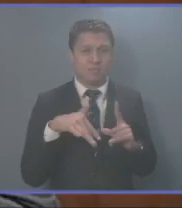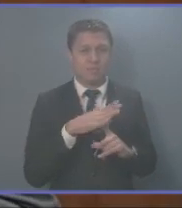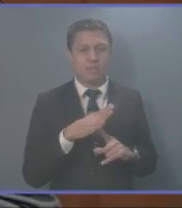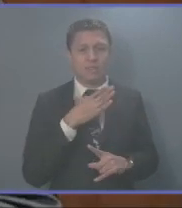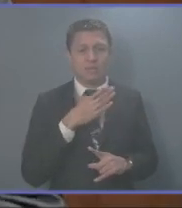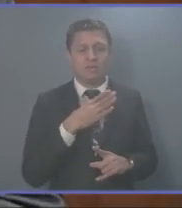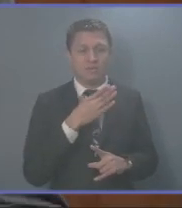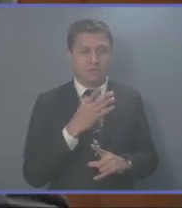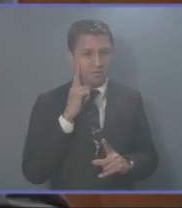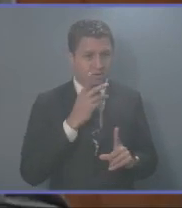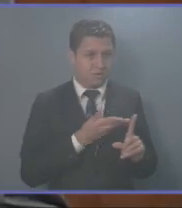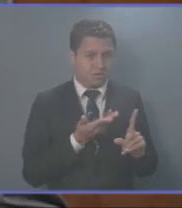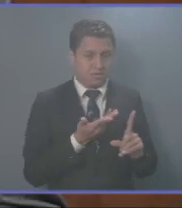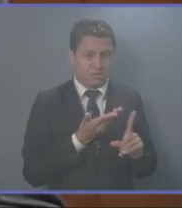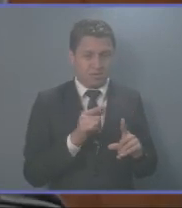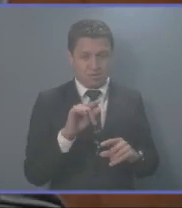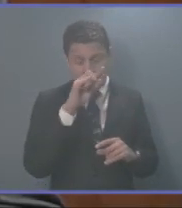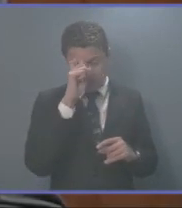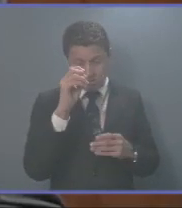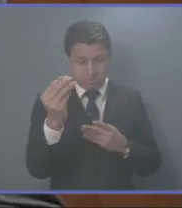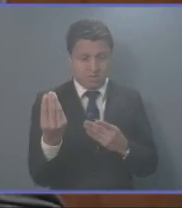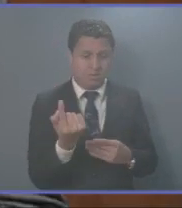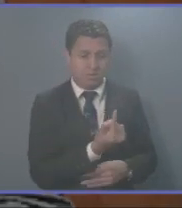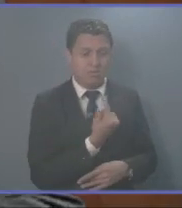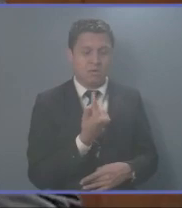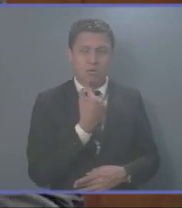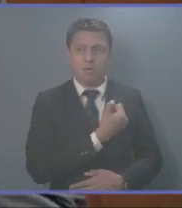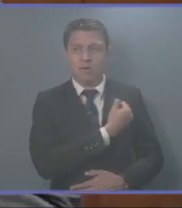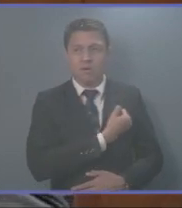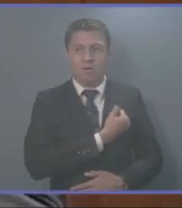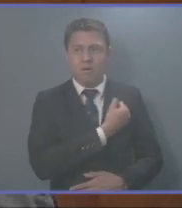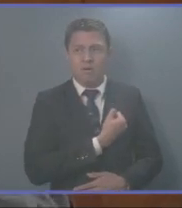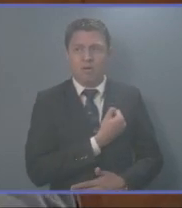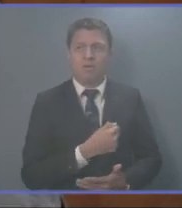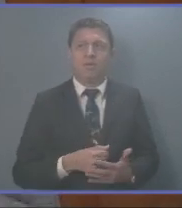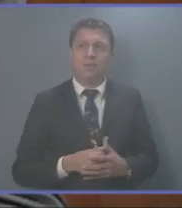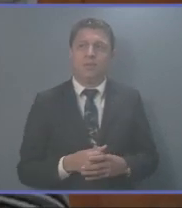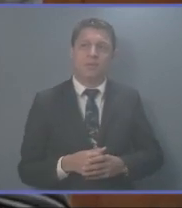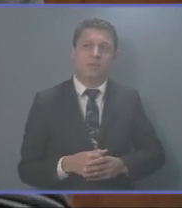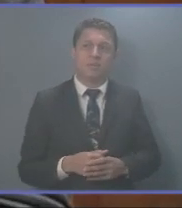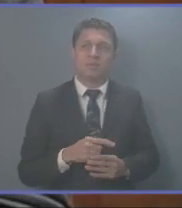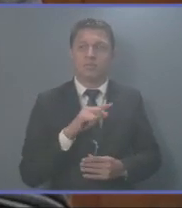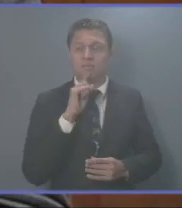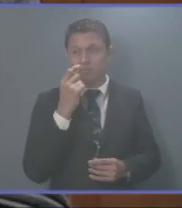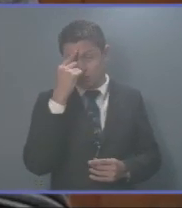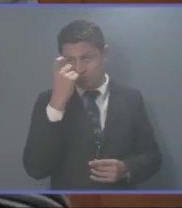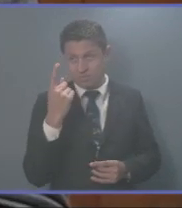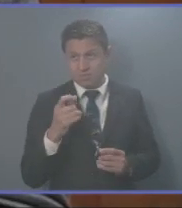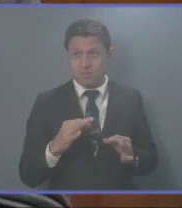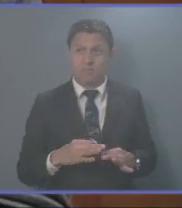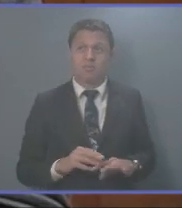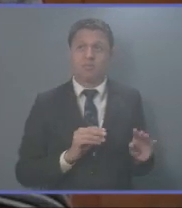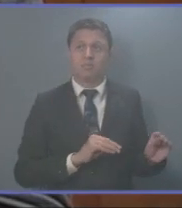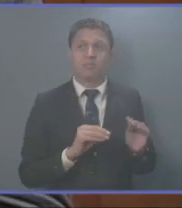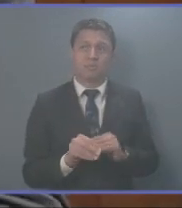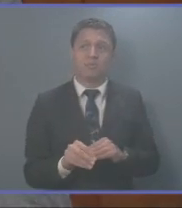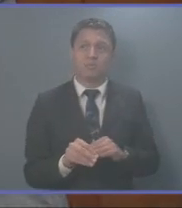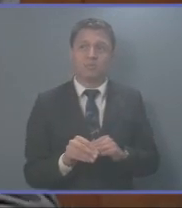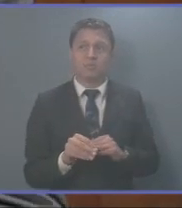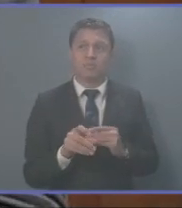organizado, con la finalidad de sustraer a las víctimas del ámbito en el cual ejercen su derecho fundamental a la